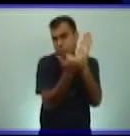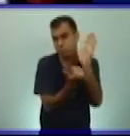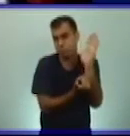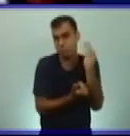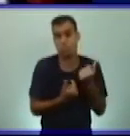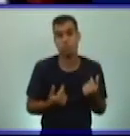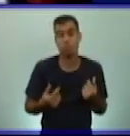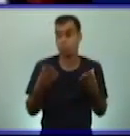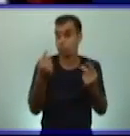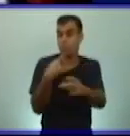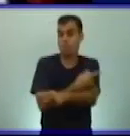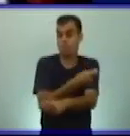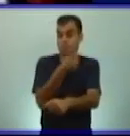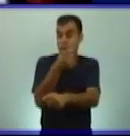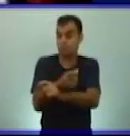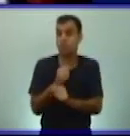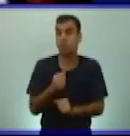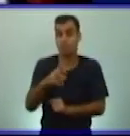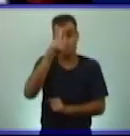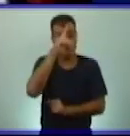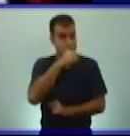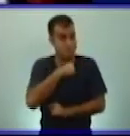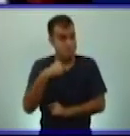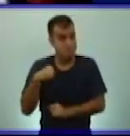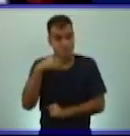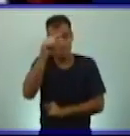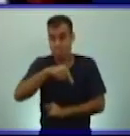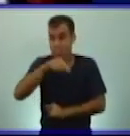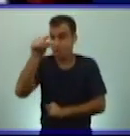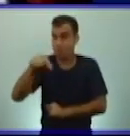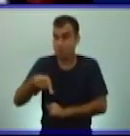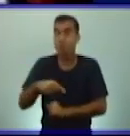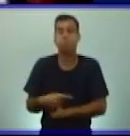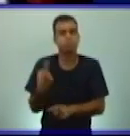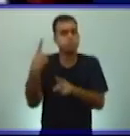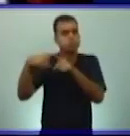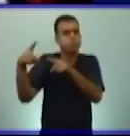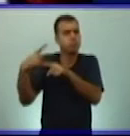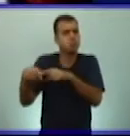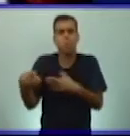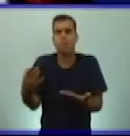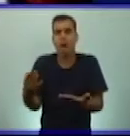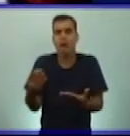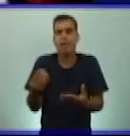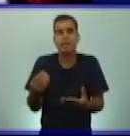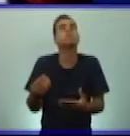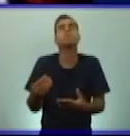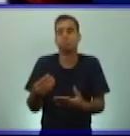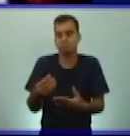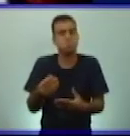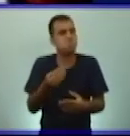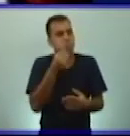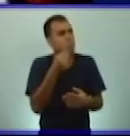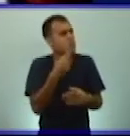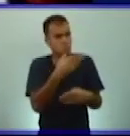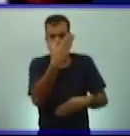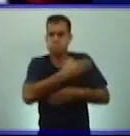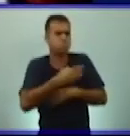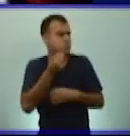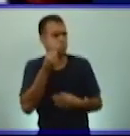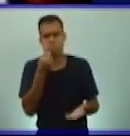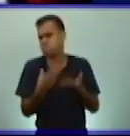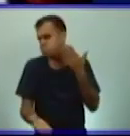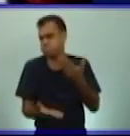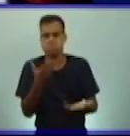de maestros, médicos y otros, para seguir rompiendo el bloqueo que hoy, al cabo de